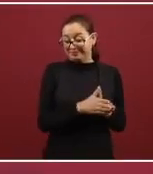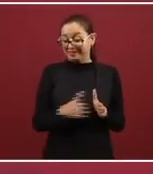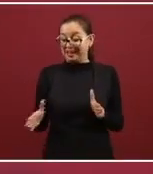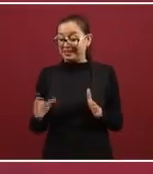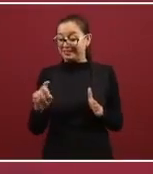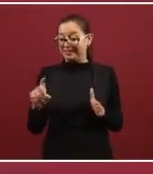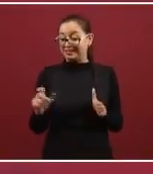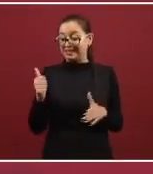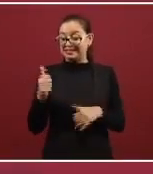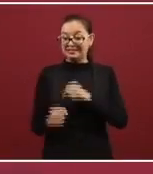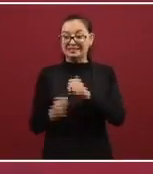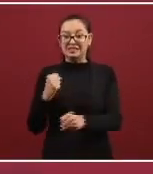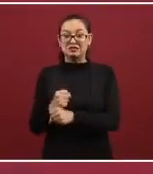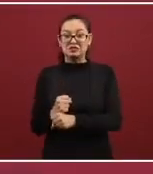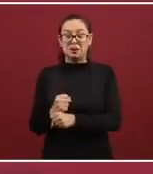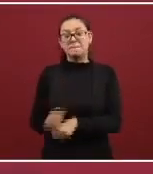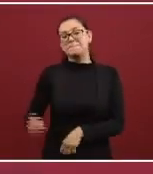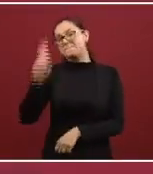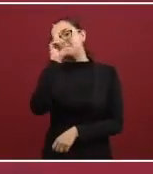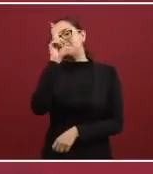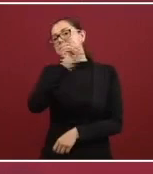como 5 veces más